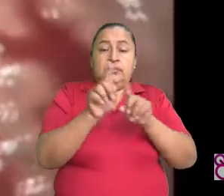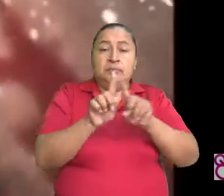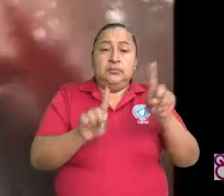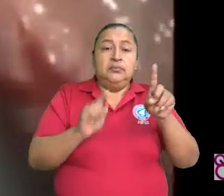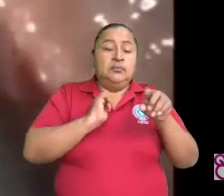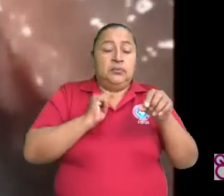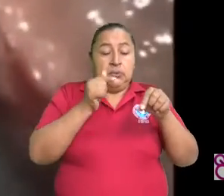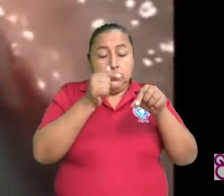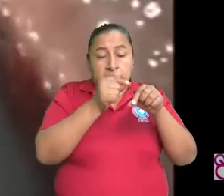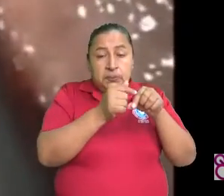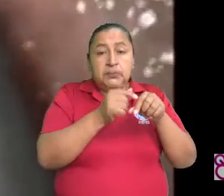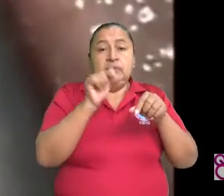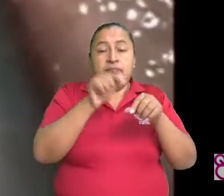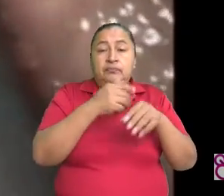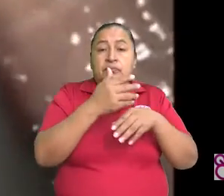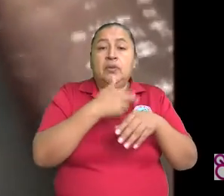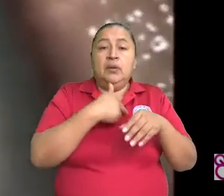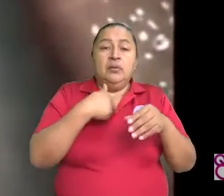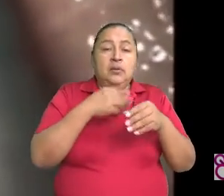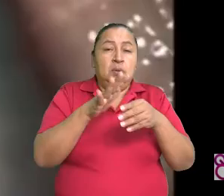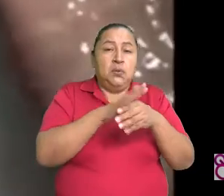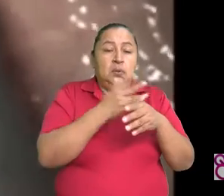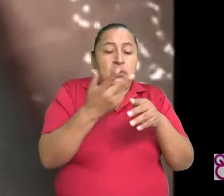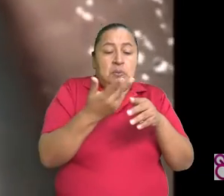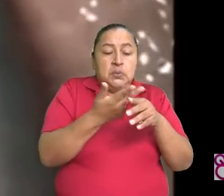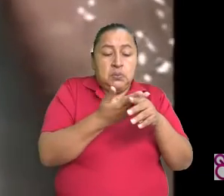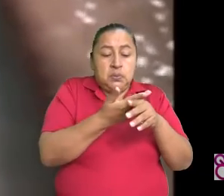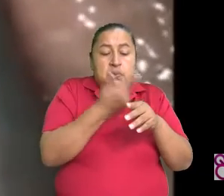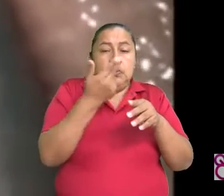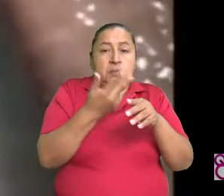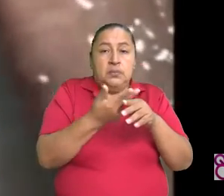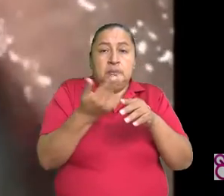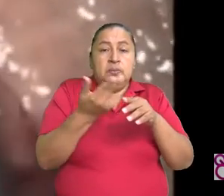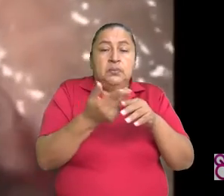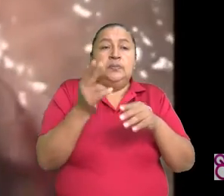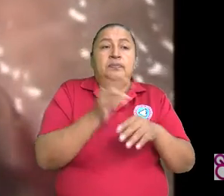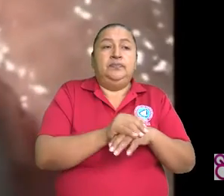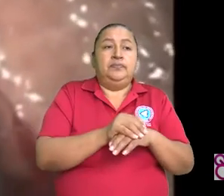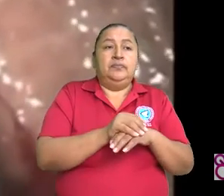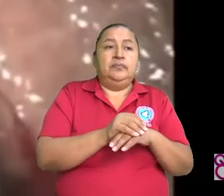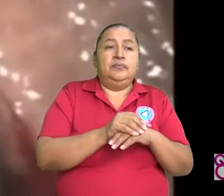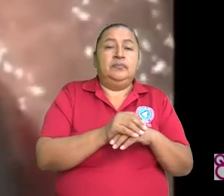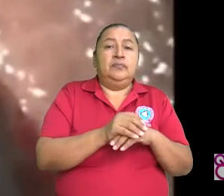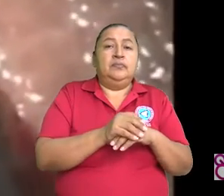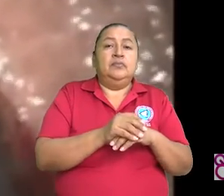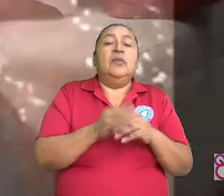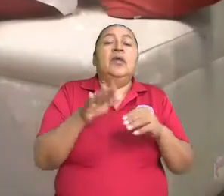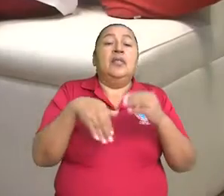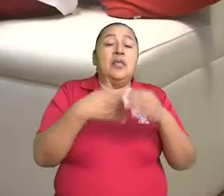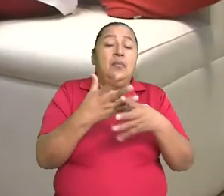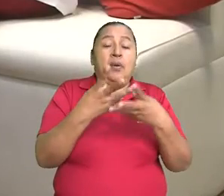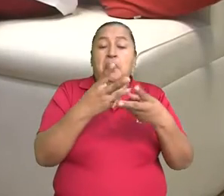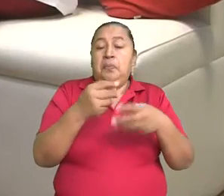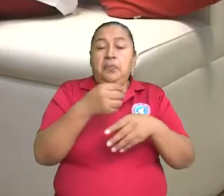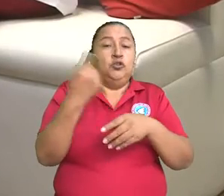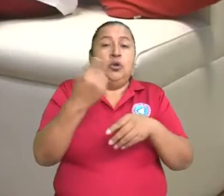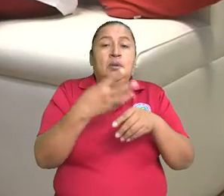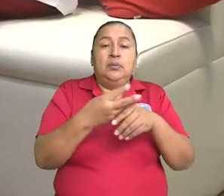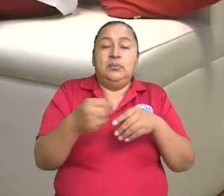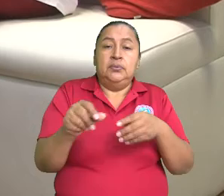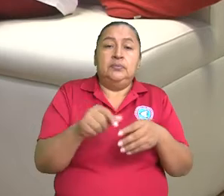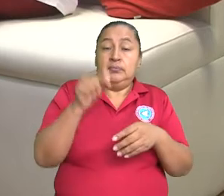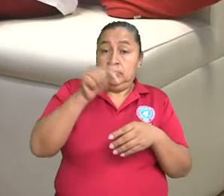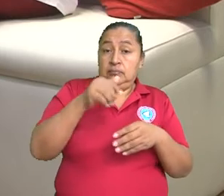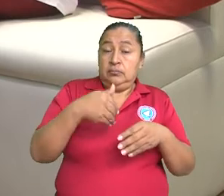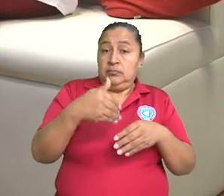de cauterización, lo que hace es como cortarla y quitar la lesión. Ella cae por sí sola. Y cae por sí sola, exactamente. Este